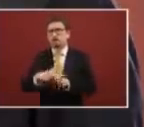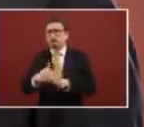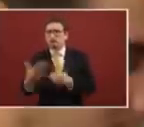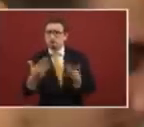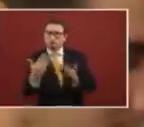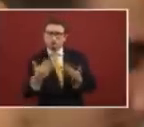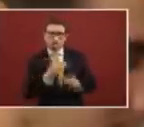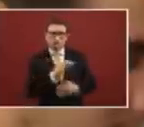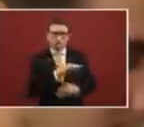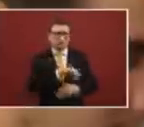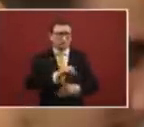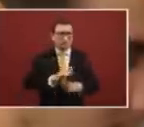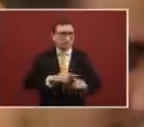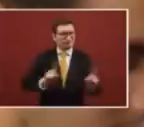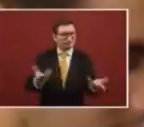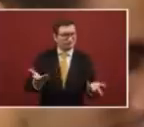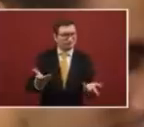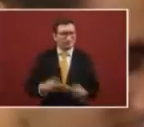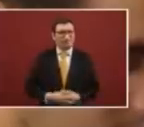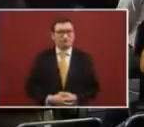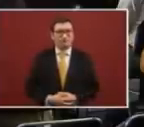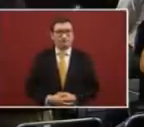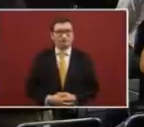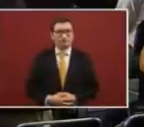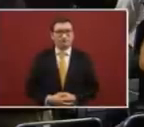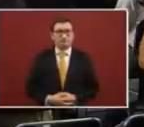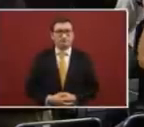IMSS señala. Bueno, mire,